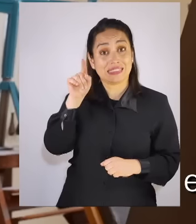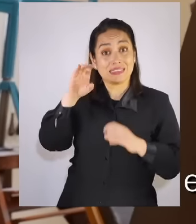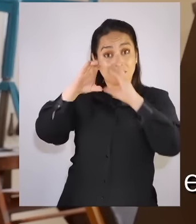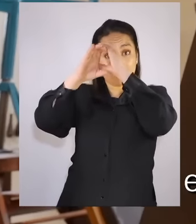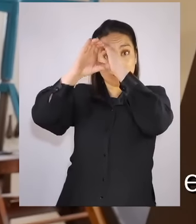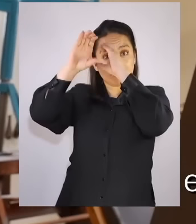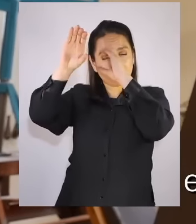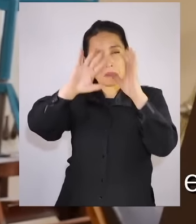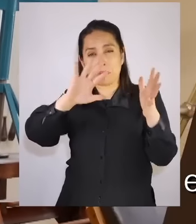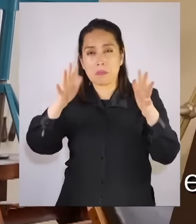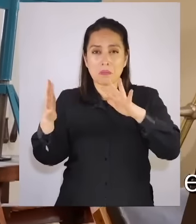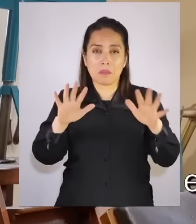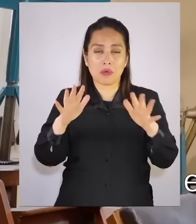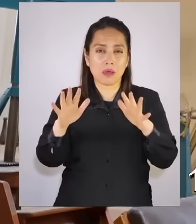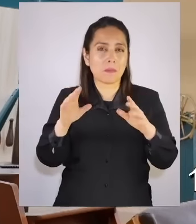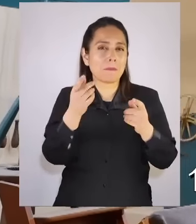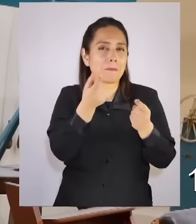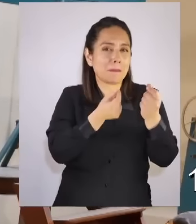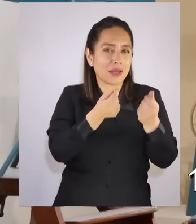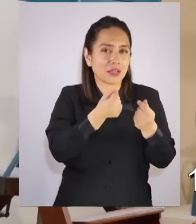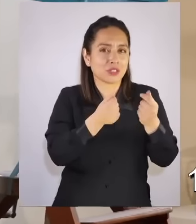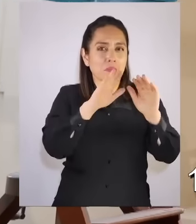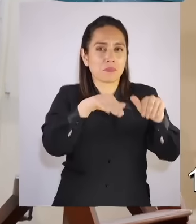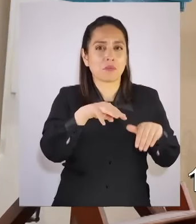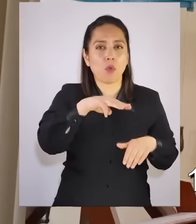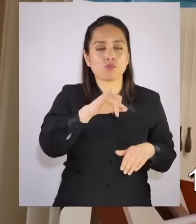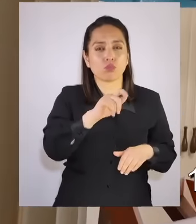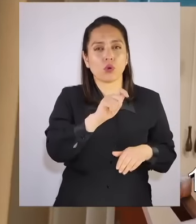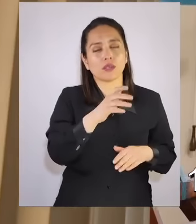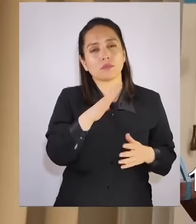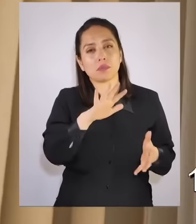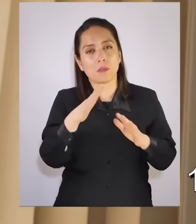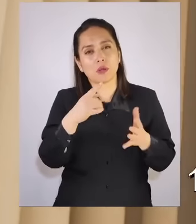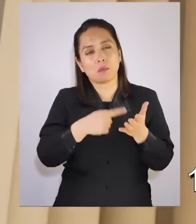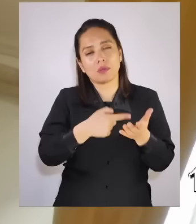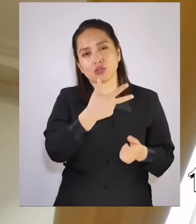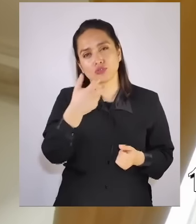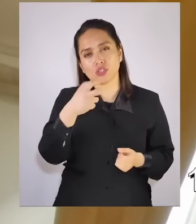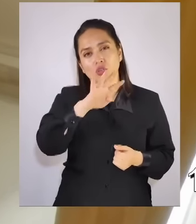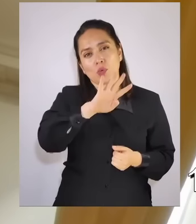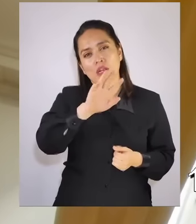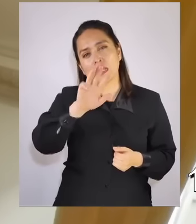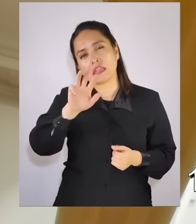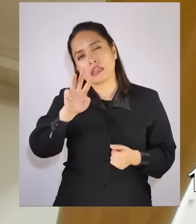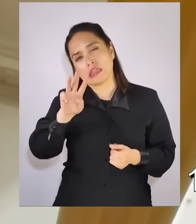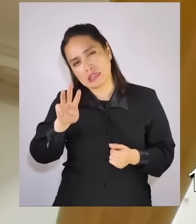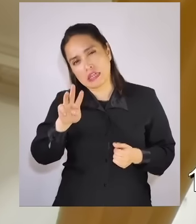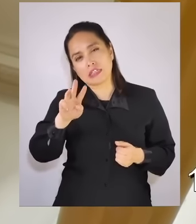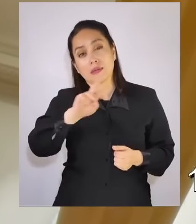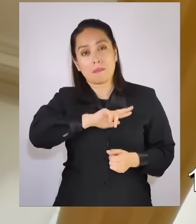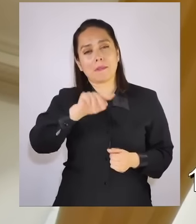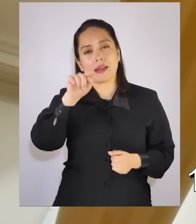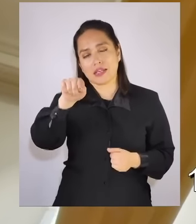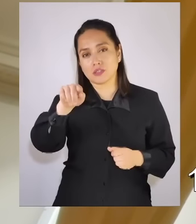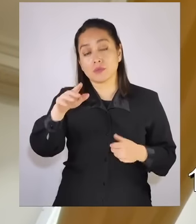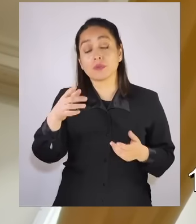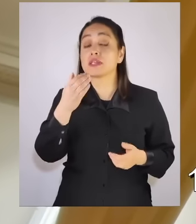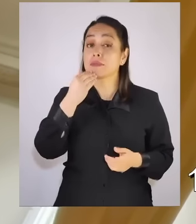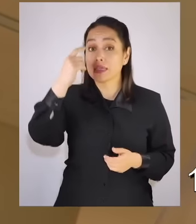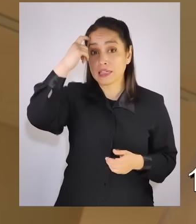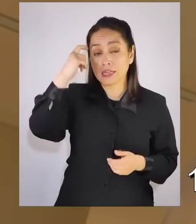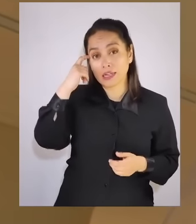telescopio probablemente sea similar a lo que puso Juan Muat por allá en 1843 en Valparaíso. Y